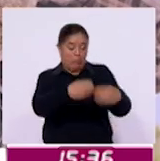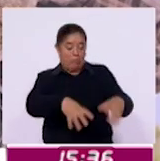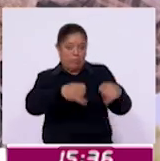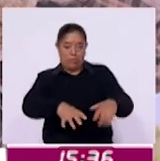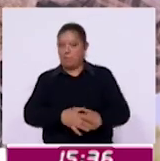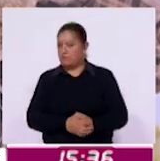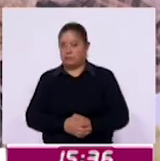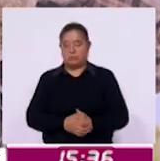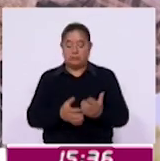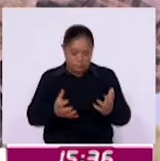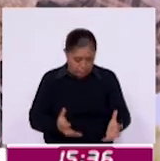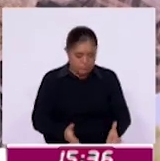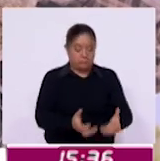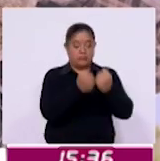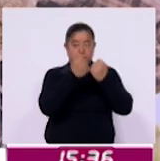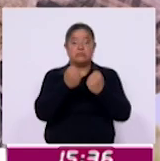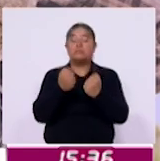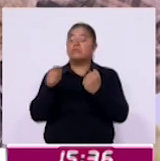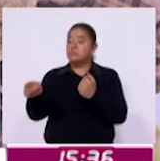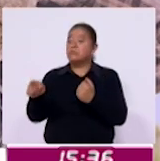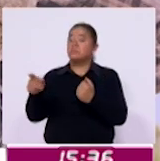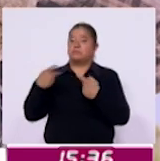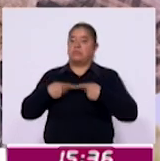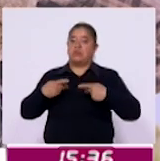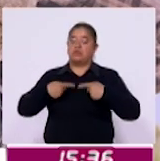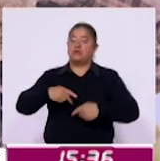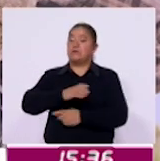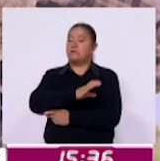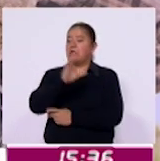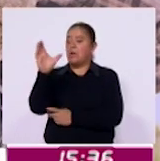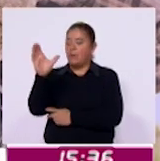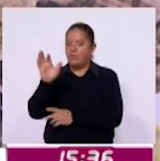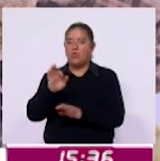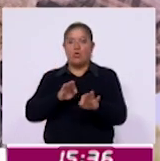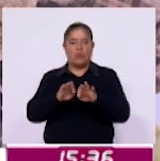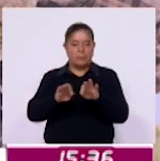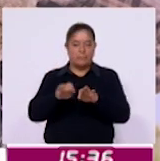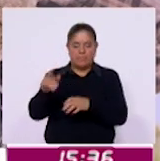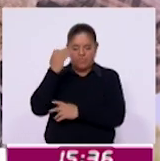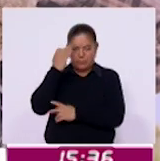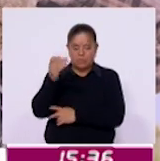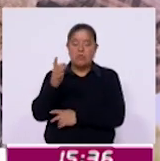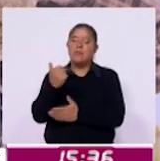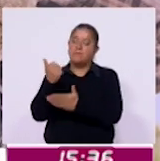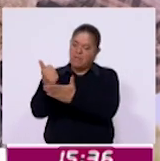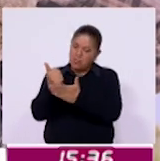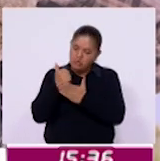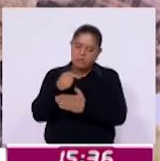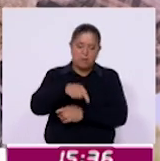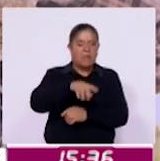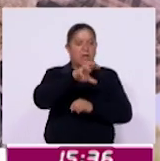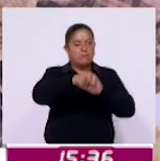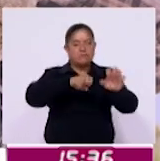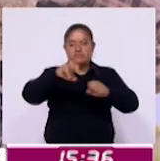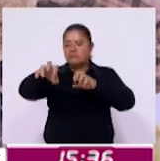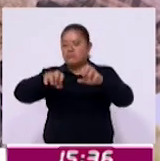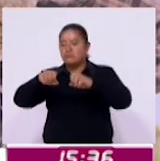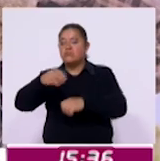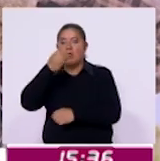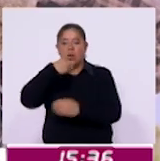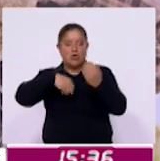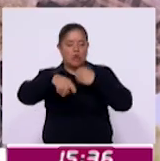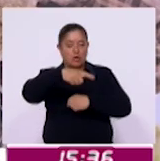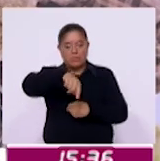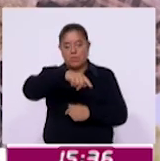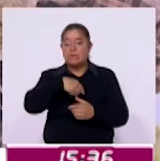generar empleos temporales para jornaleros tlaxcaltecas que contribuyan a aumentar el acopio de alimentos perecederos